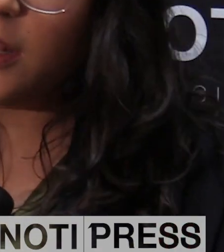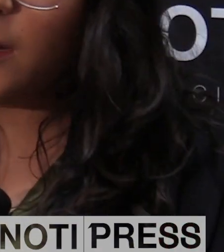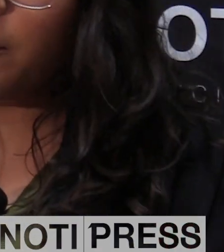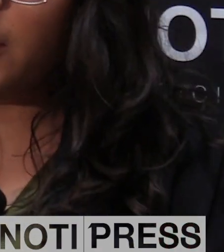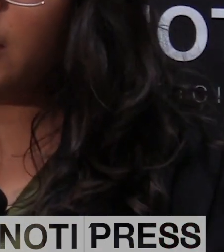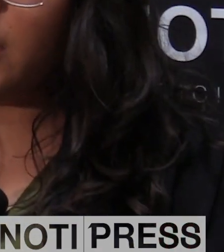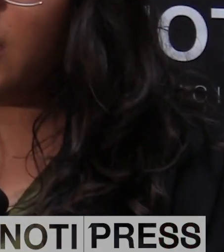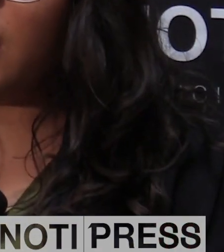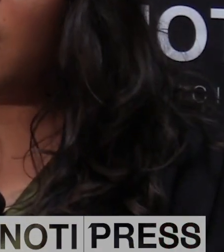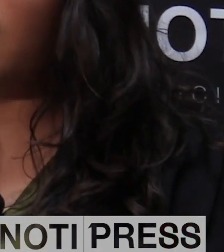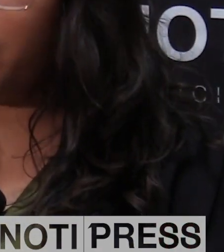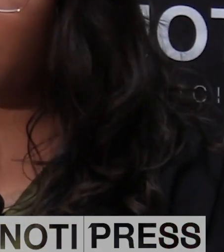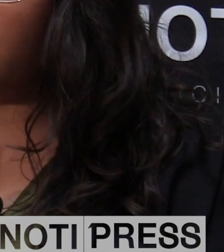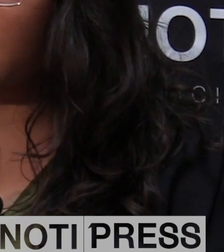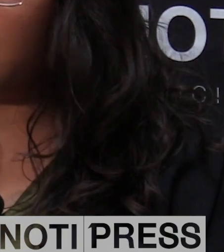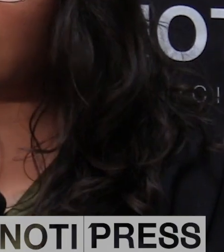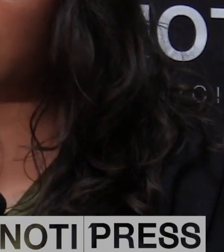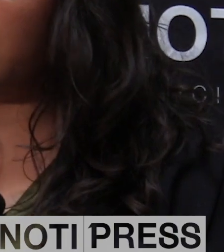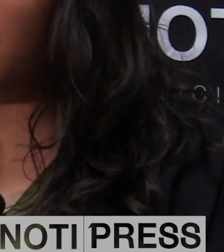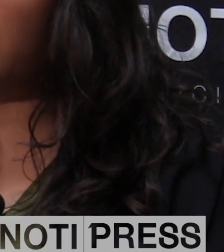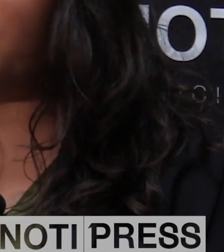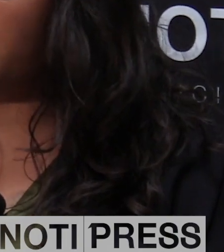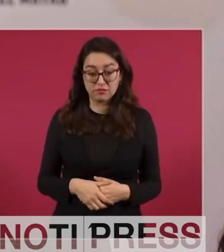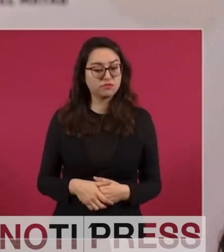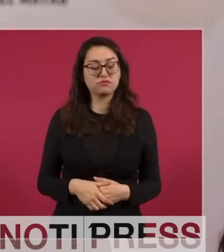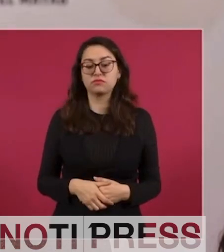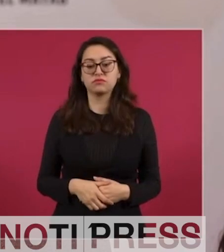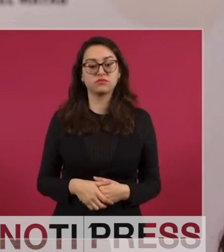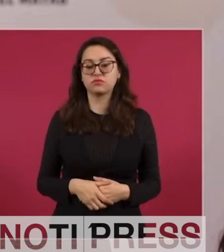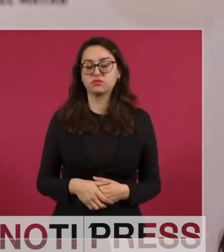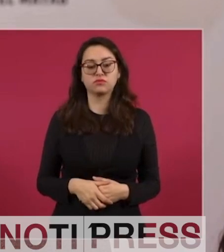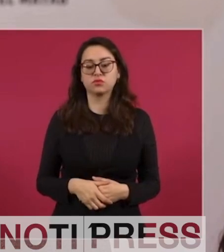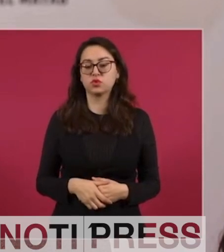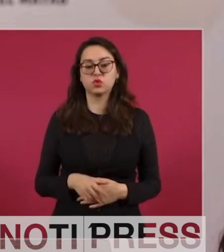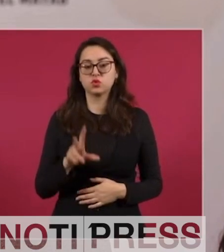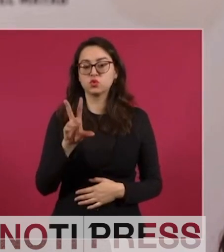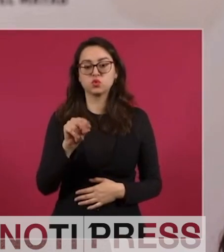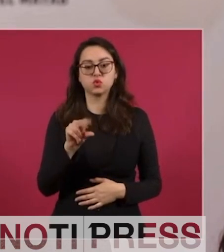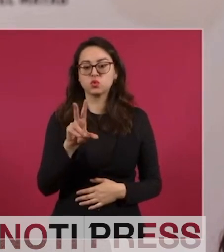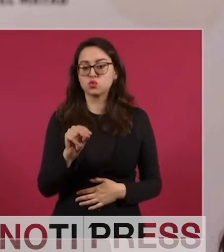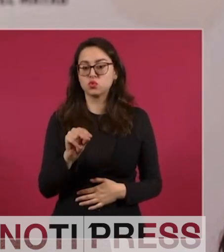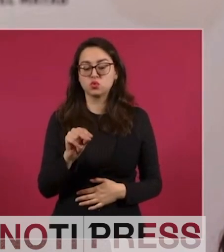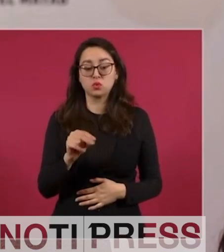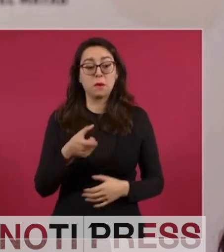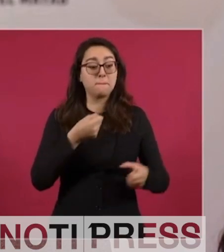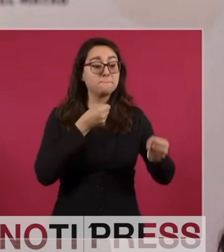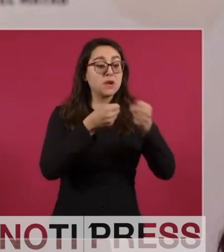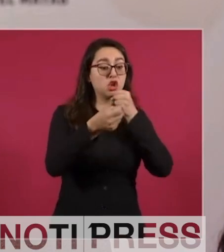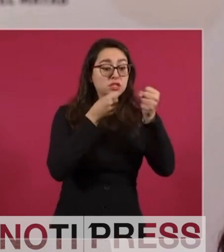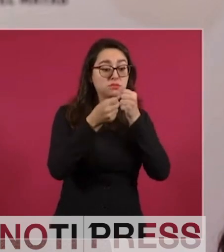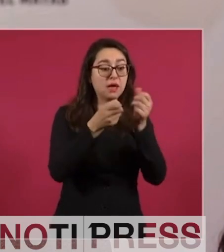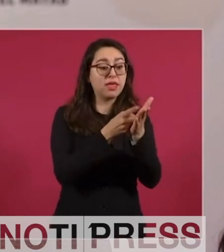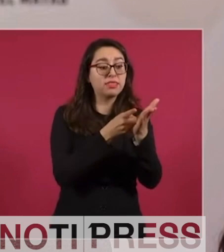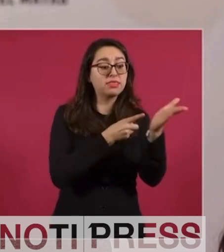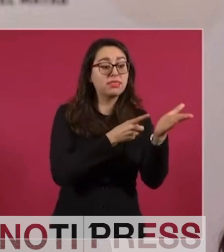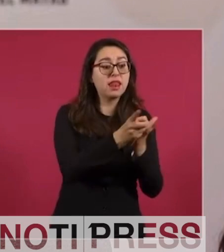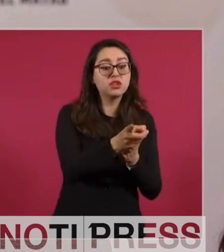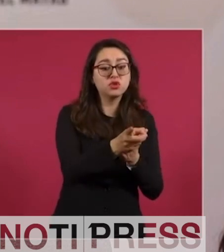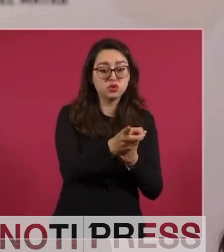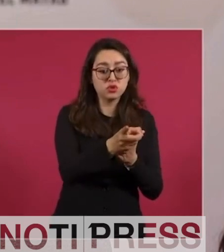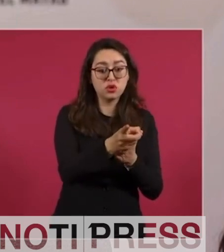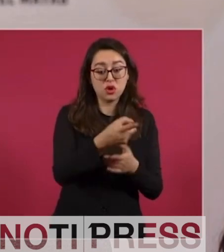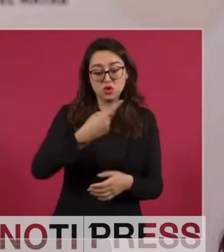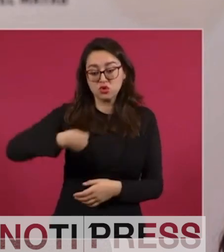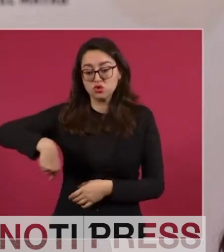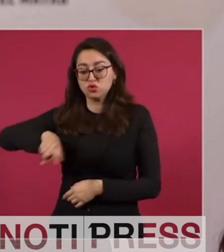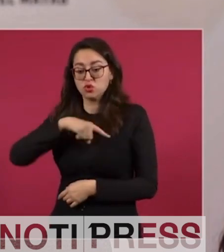proyecta en la pantalla las preguntas que la periodista le manda a AMLO, apareció sin testar, sin ningún